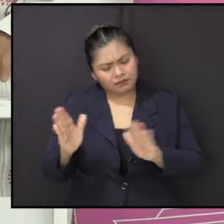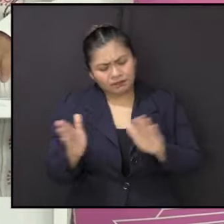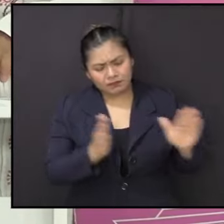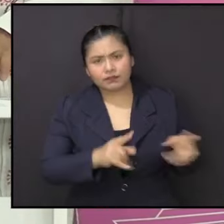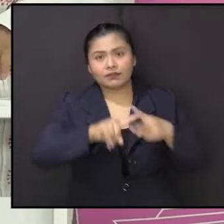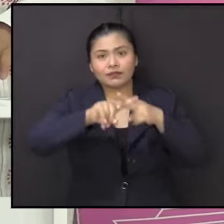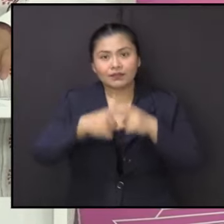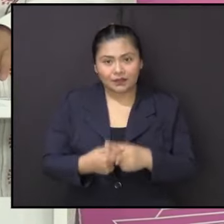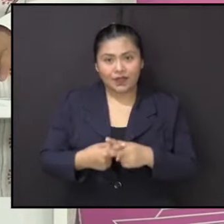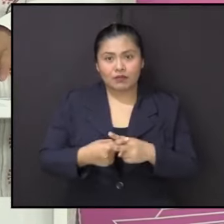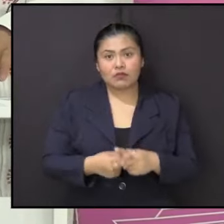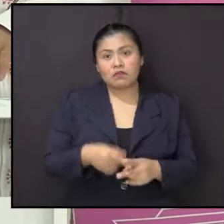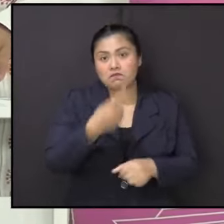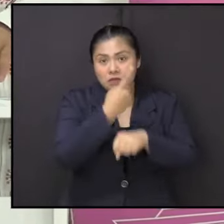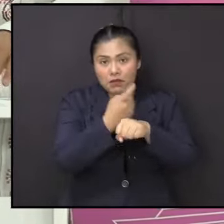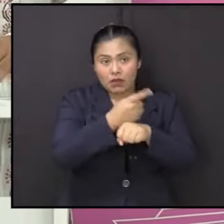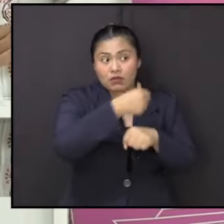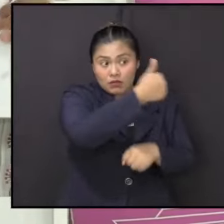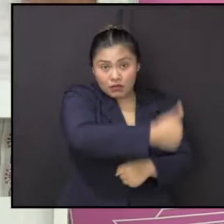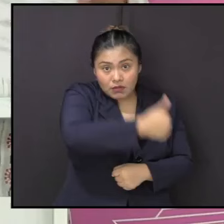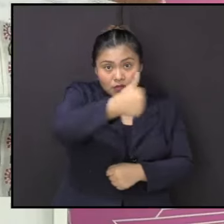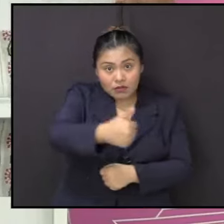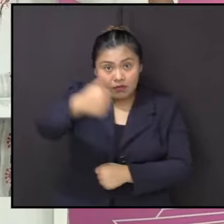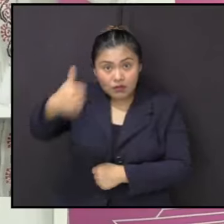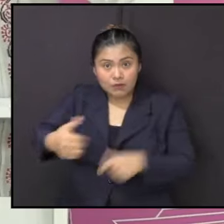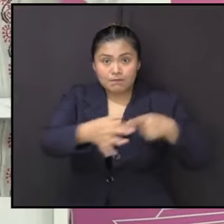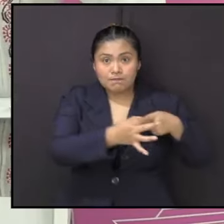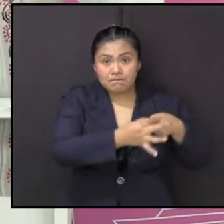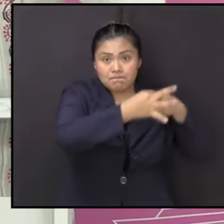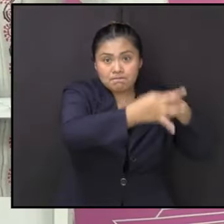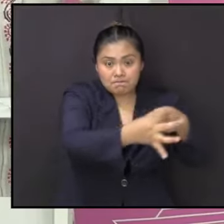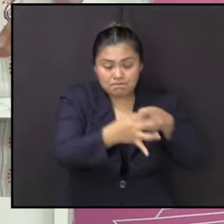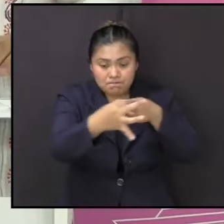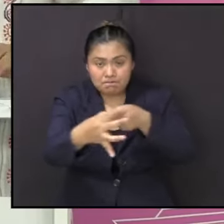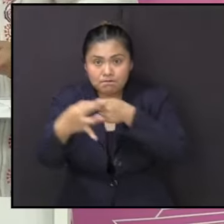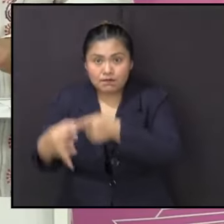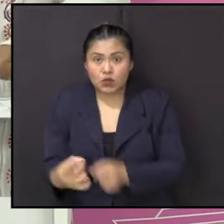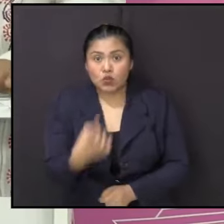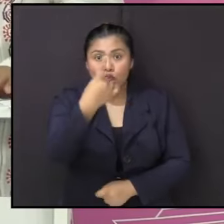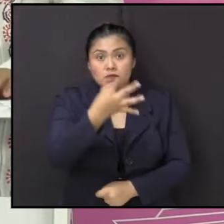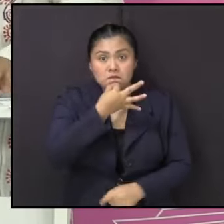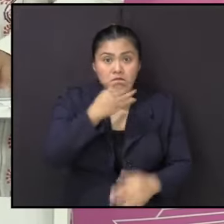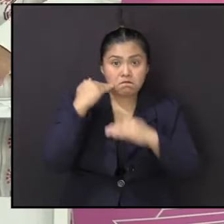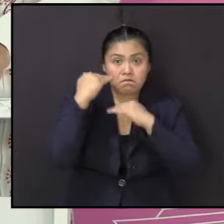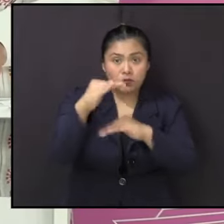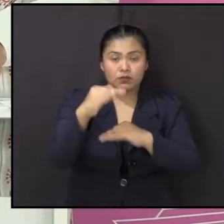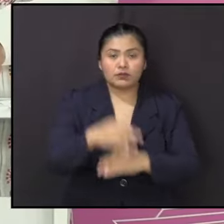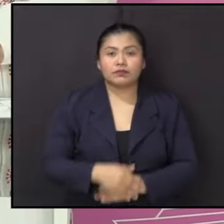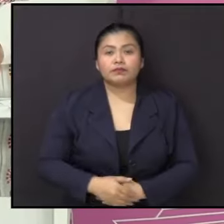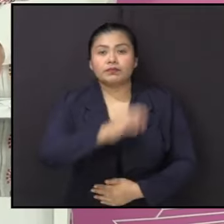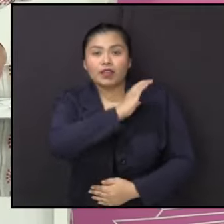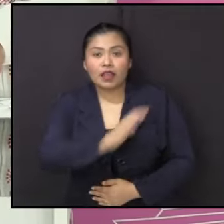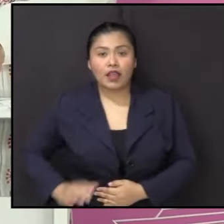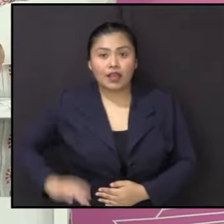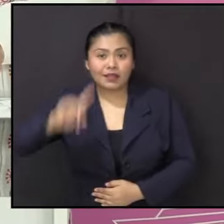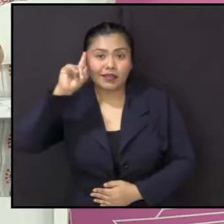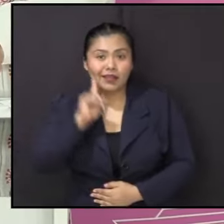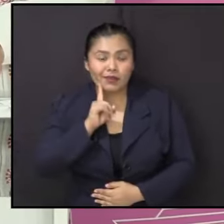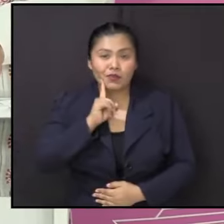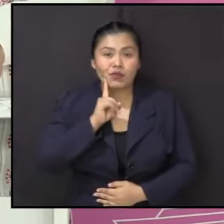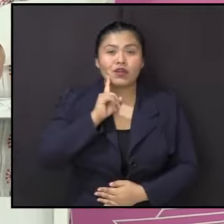de presentación. Cada candidatura contará hasta con 1 minuto y comenzamos con la candidata de Movimiento Ciudadano,